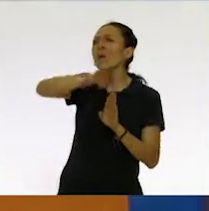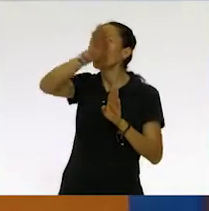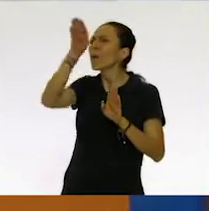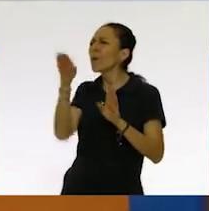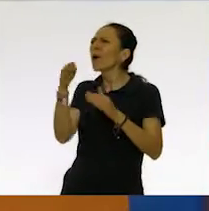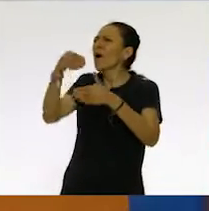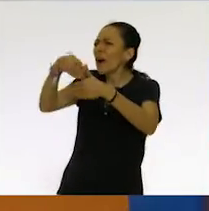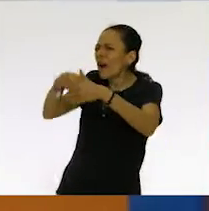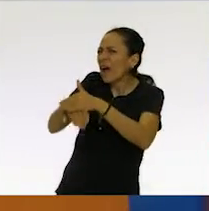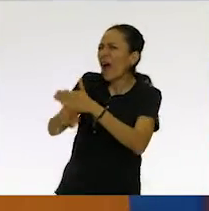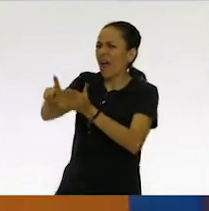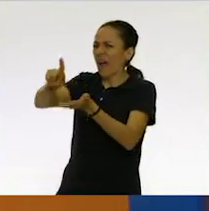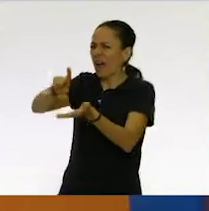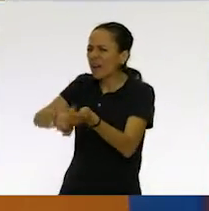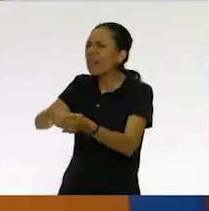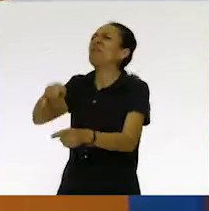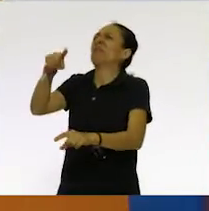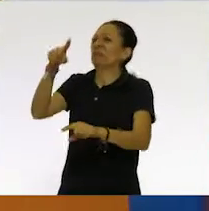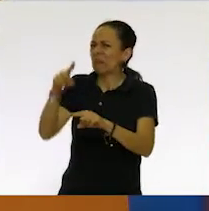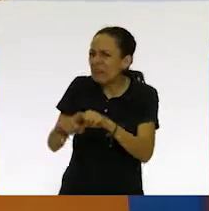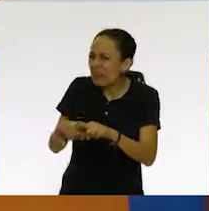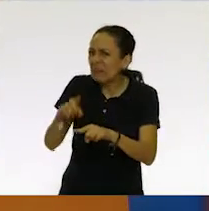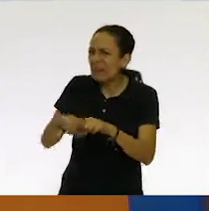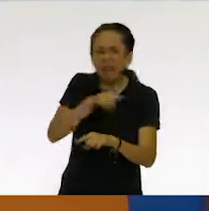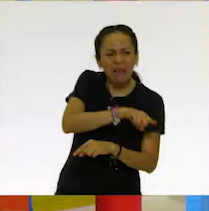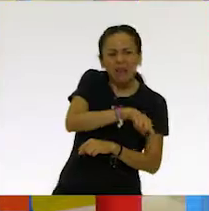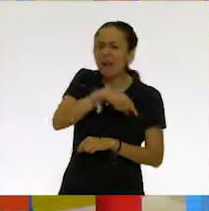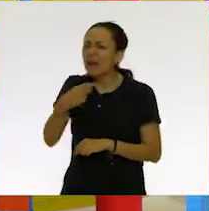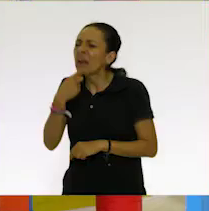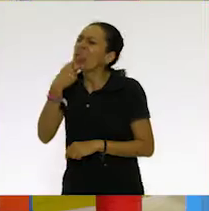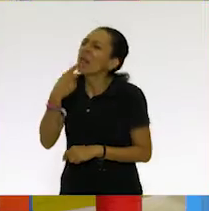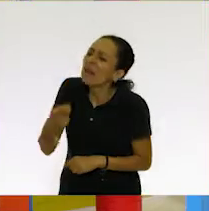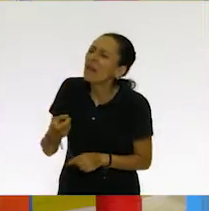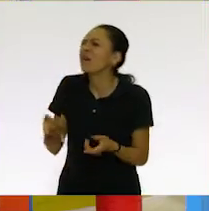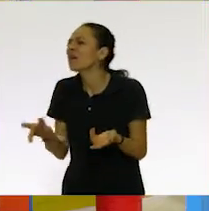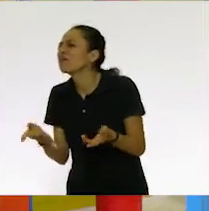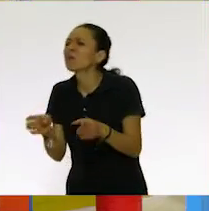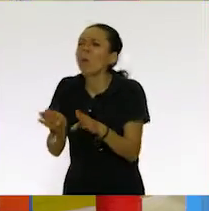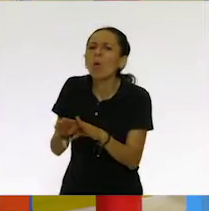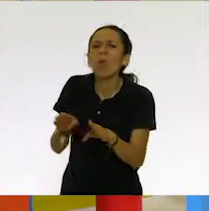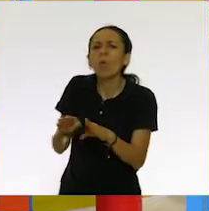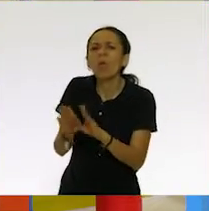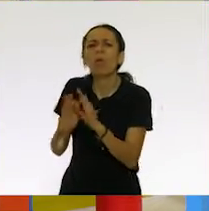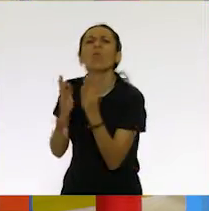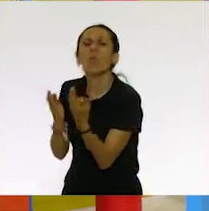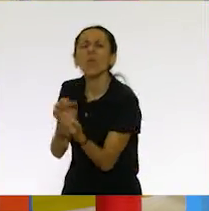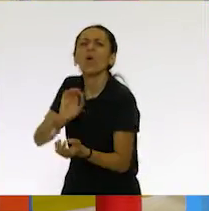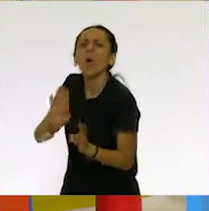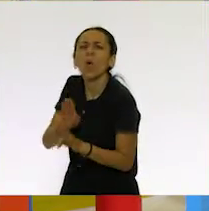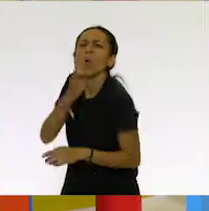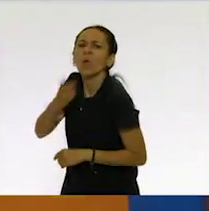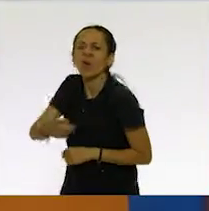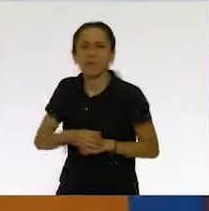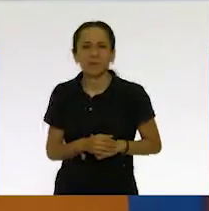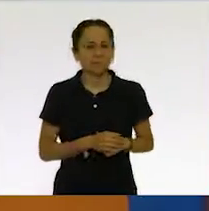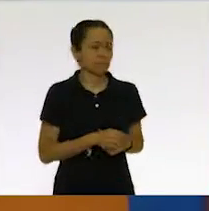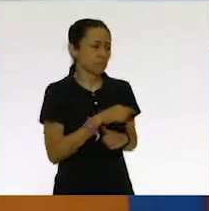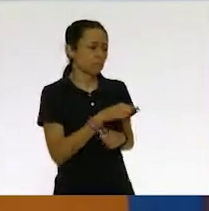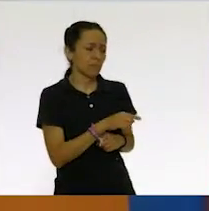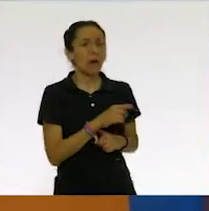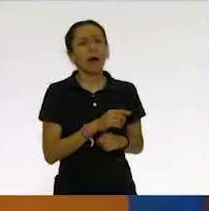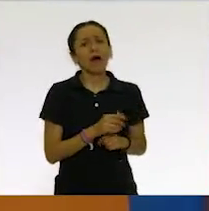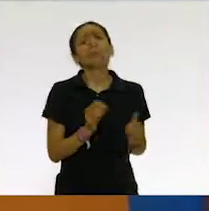hablaba? ¿Cómo le decía? ¿Lo recuerdan? ¡Sí! Pequeña